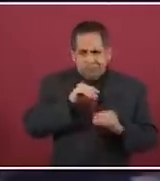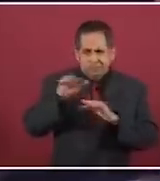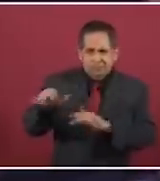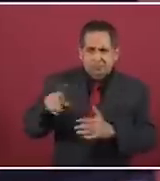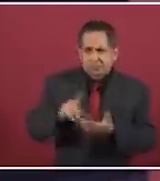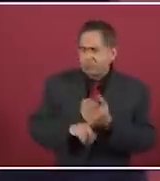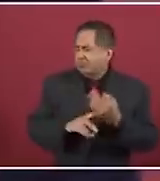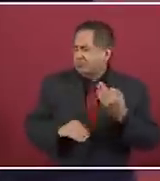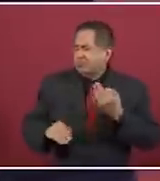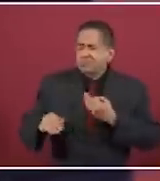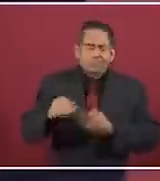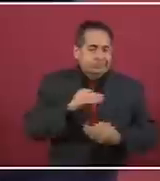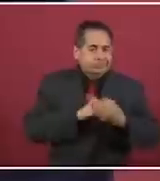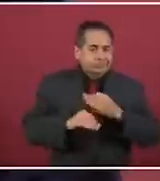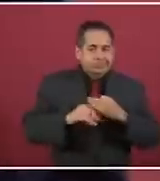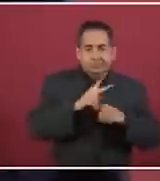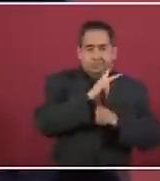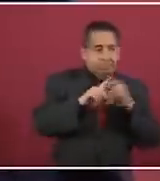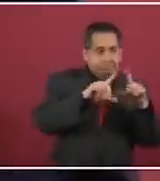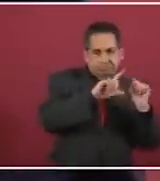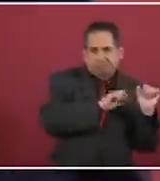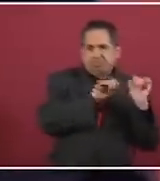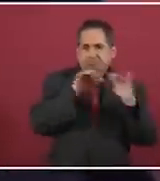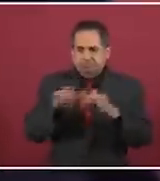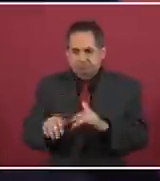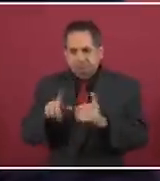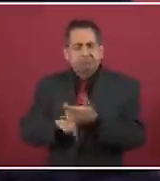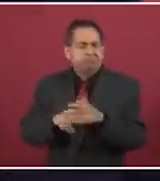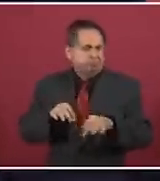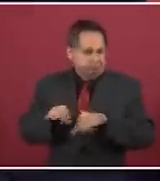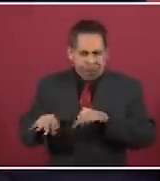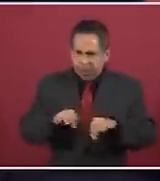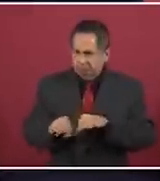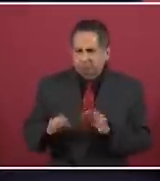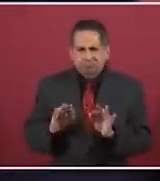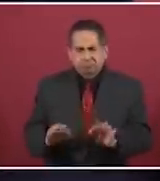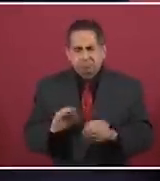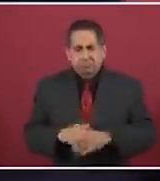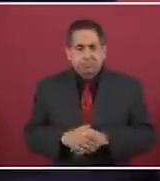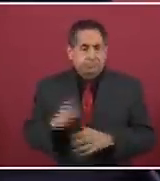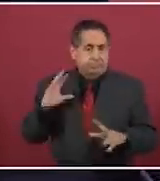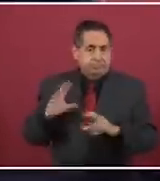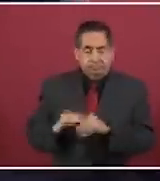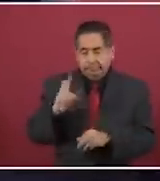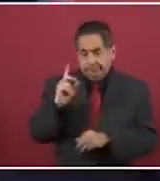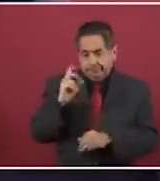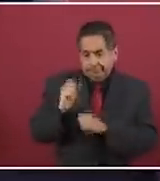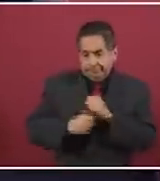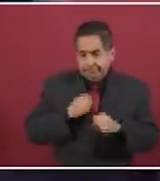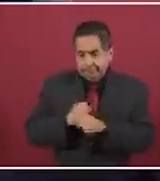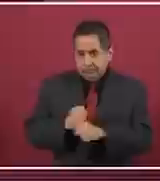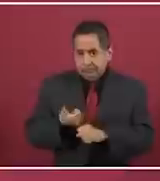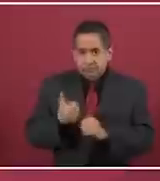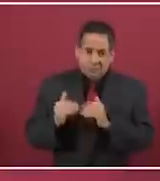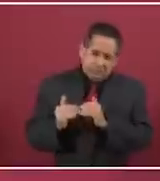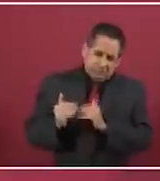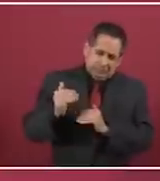de todo el país. Han tenido en 30 años tasas de